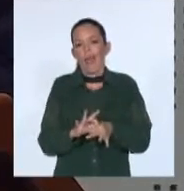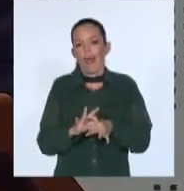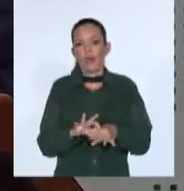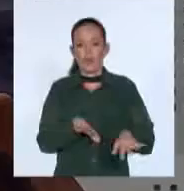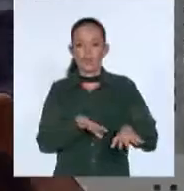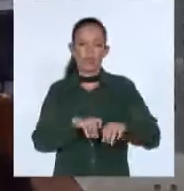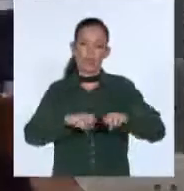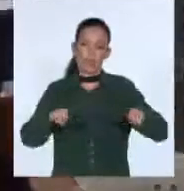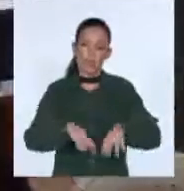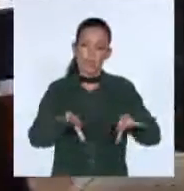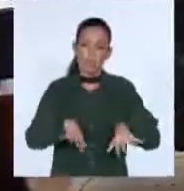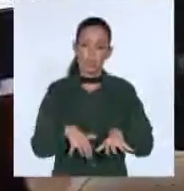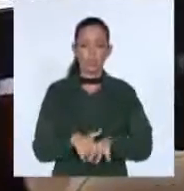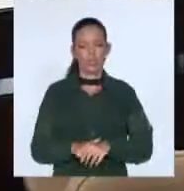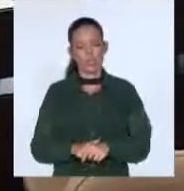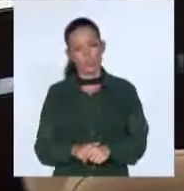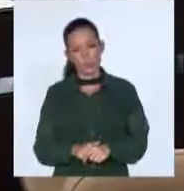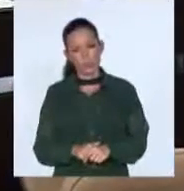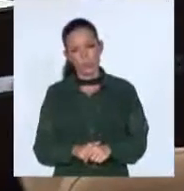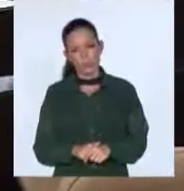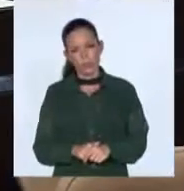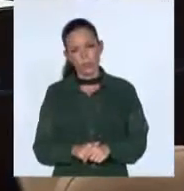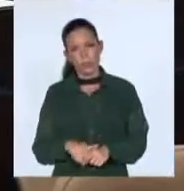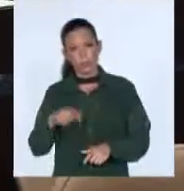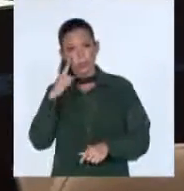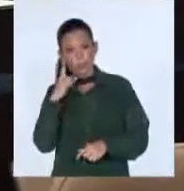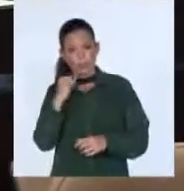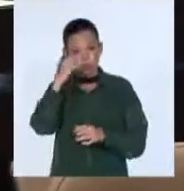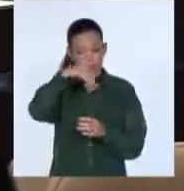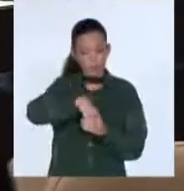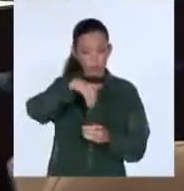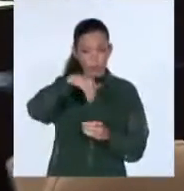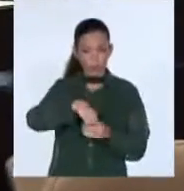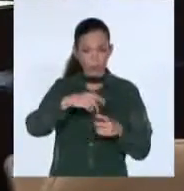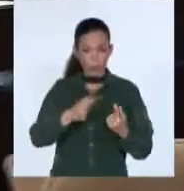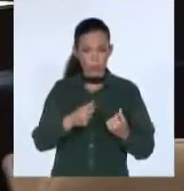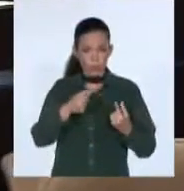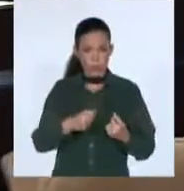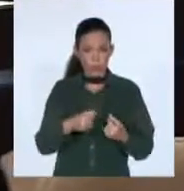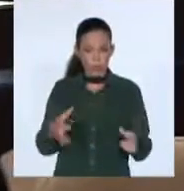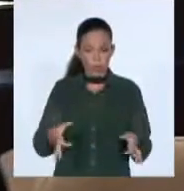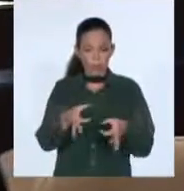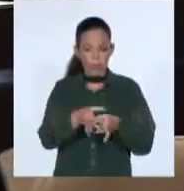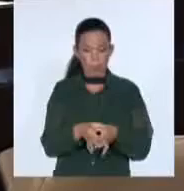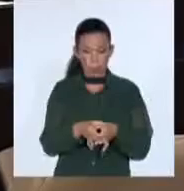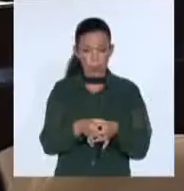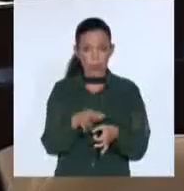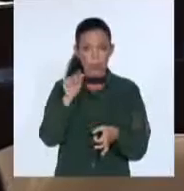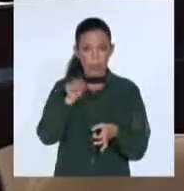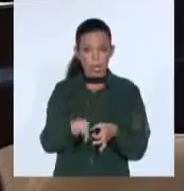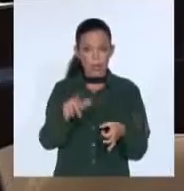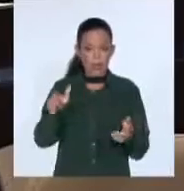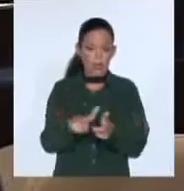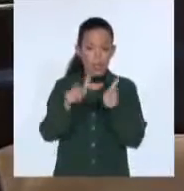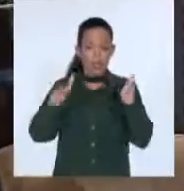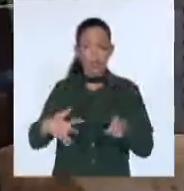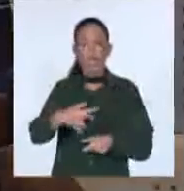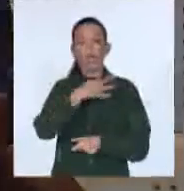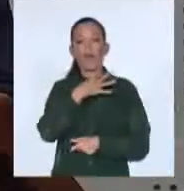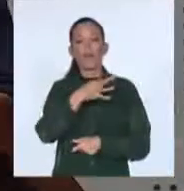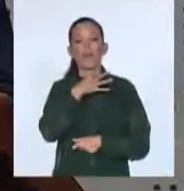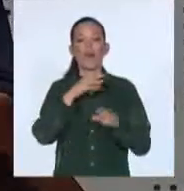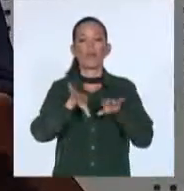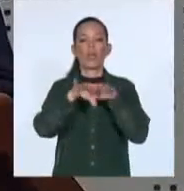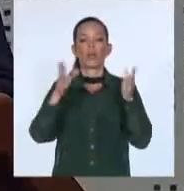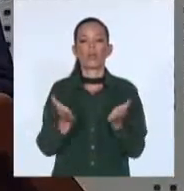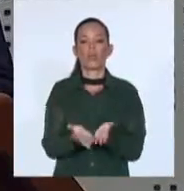a este estado de concentración del ingreso en unos pocos y una distribución de la pobreza en millones de seres humanos de este mundo.